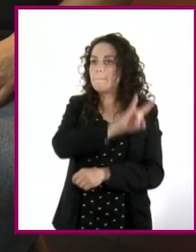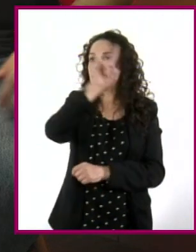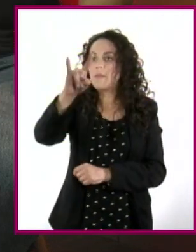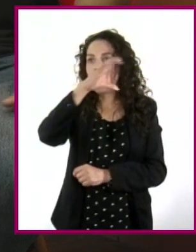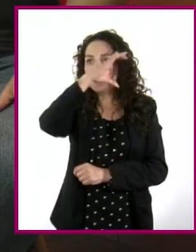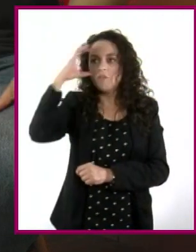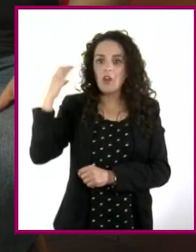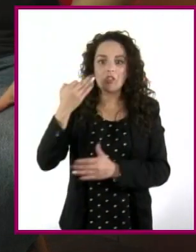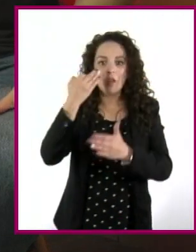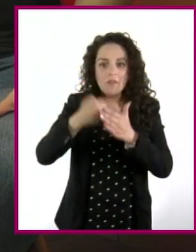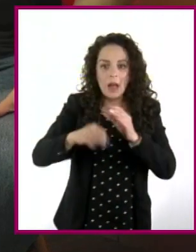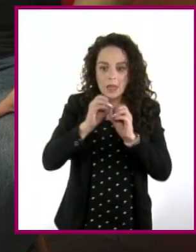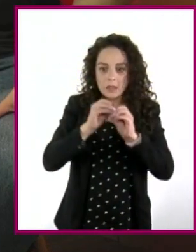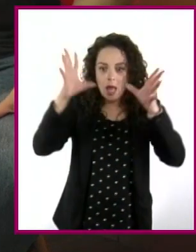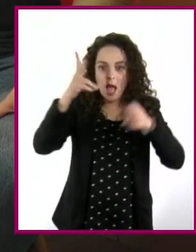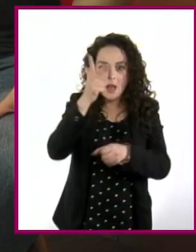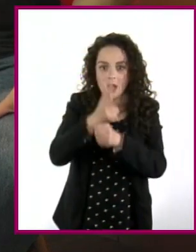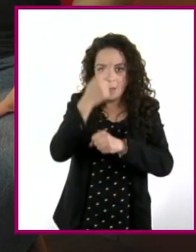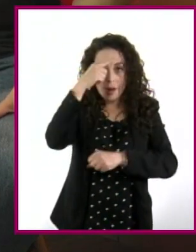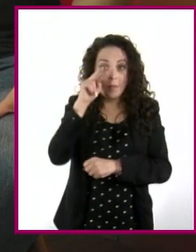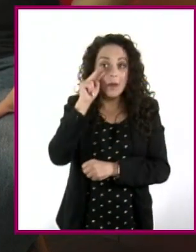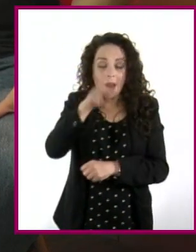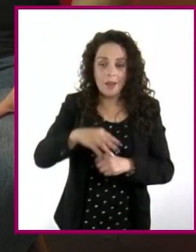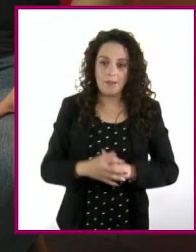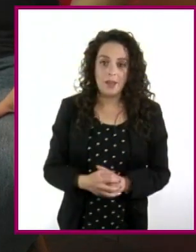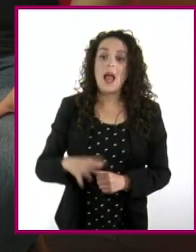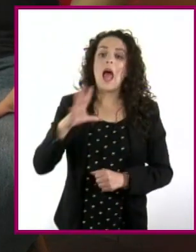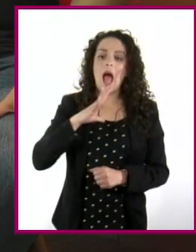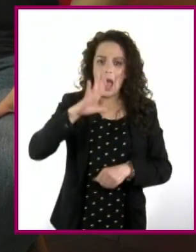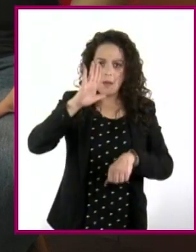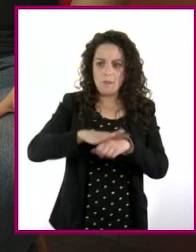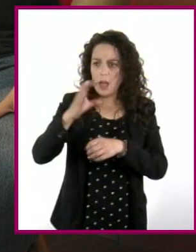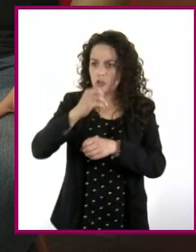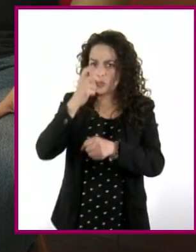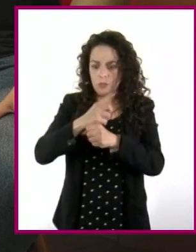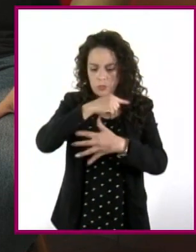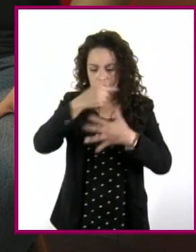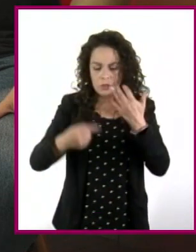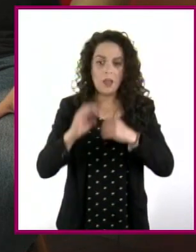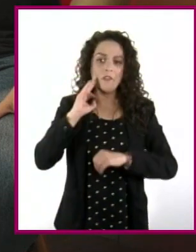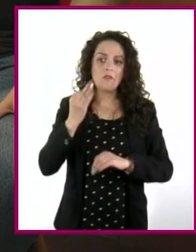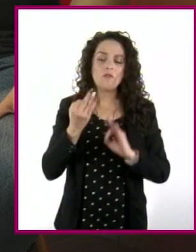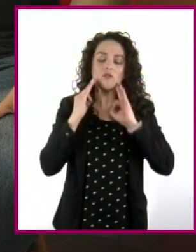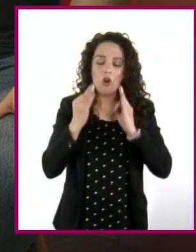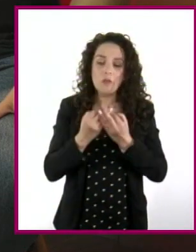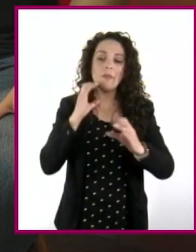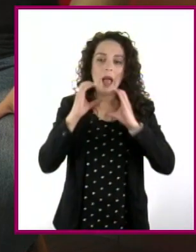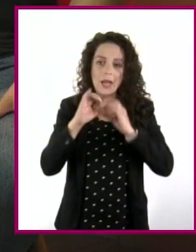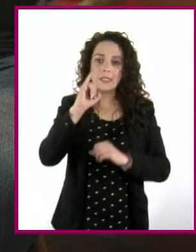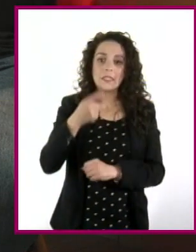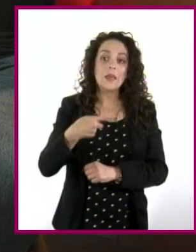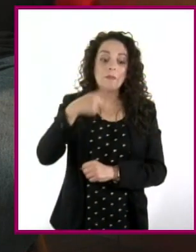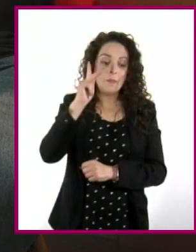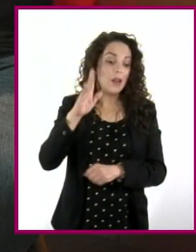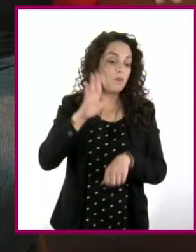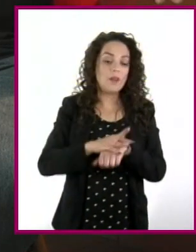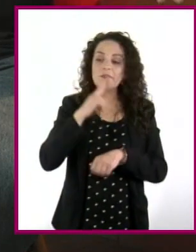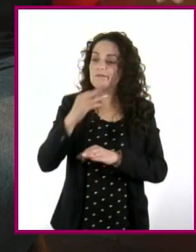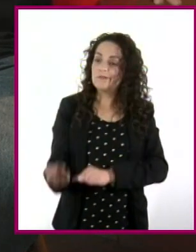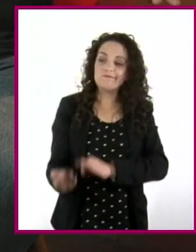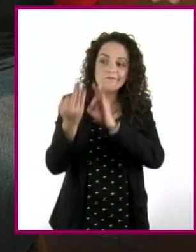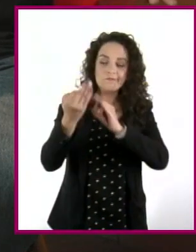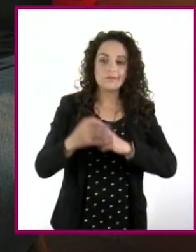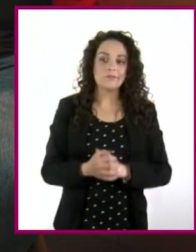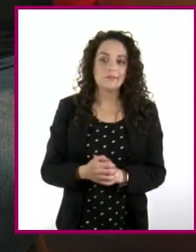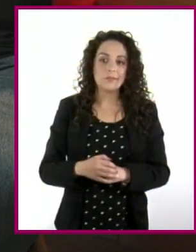Es decir, vivimos con más opciones de comunicación, pero no necesariamente estamos mejor comunicados. ¿Cómo podemos